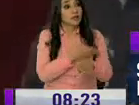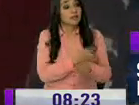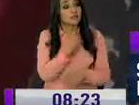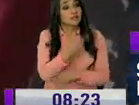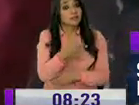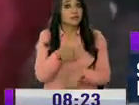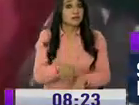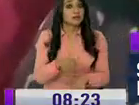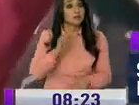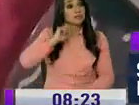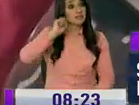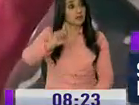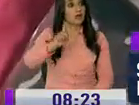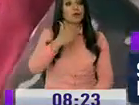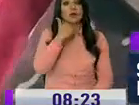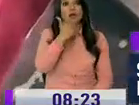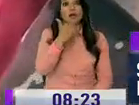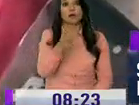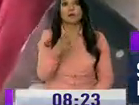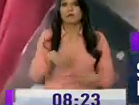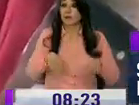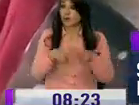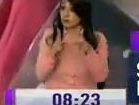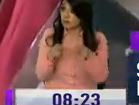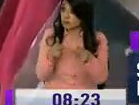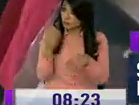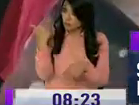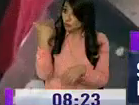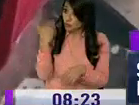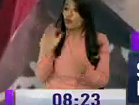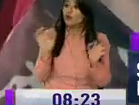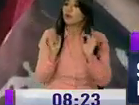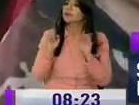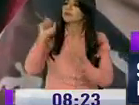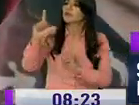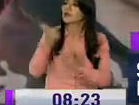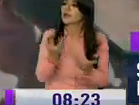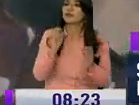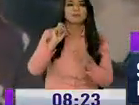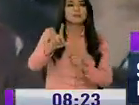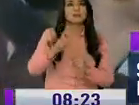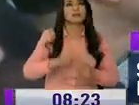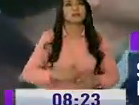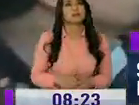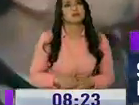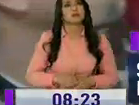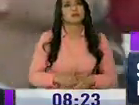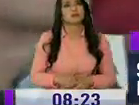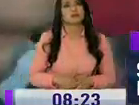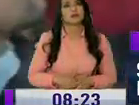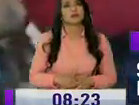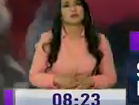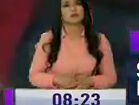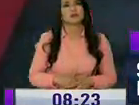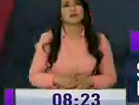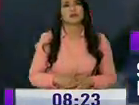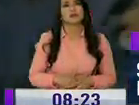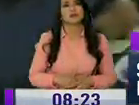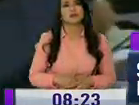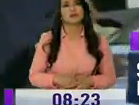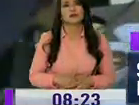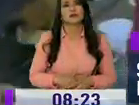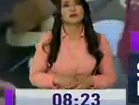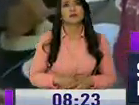puede especificarnos tal vez si es que el precio es del mismo de hace unos días o ha habido algún tipo de alza? La verdad parece